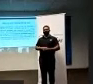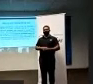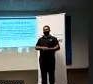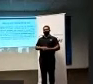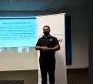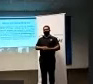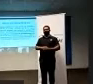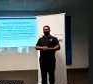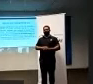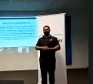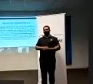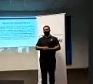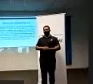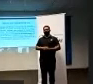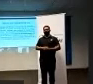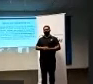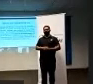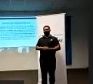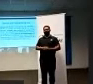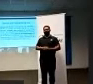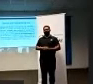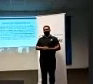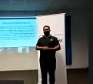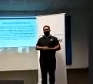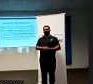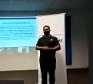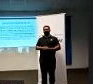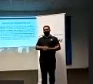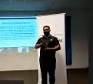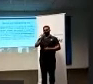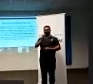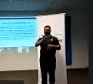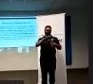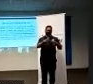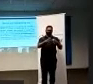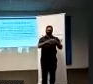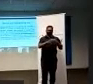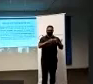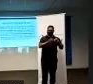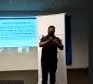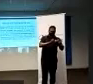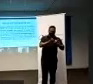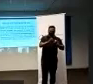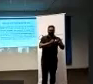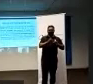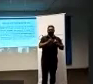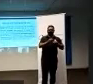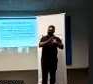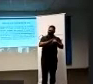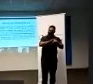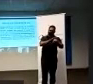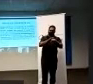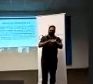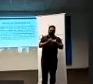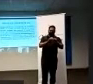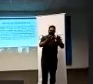la evidencia publicada hasta el momento, el grupo de expertos de inmunización recomienda el uso de la vacuna AstraZeneca para personas